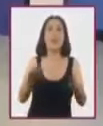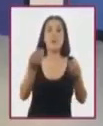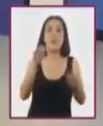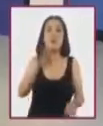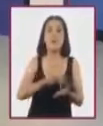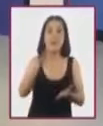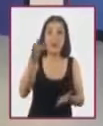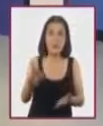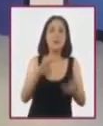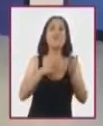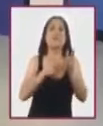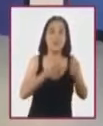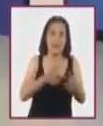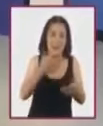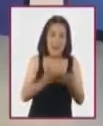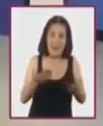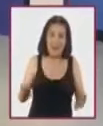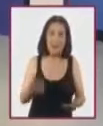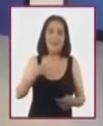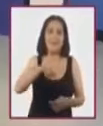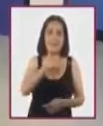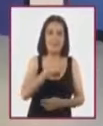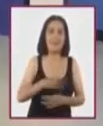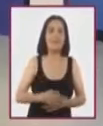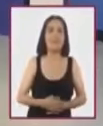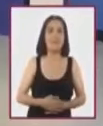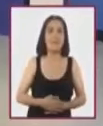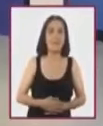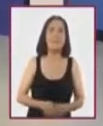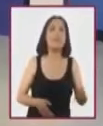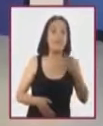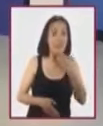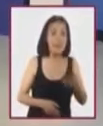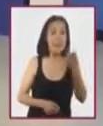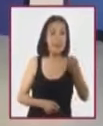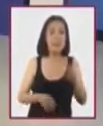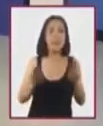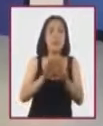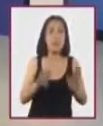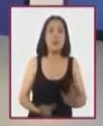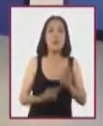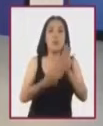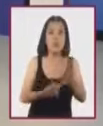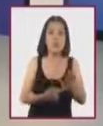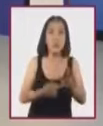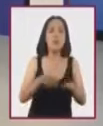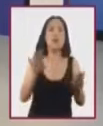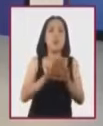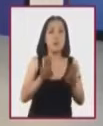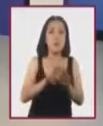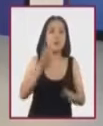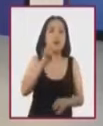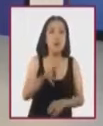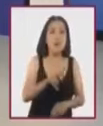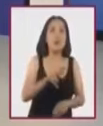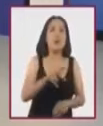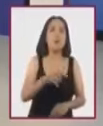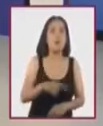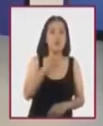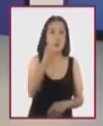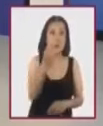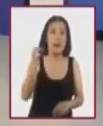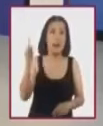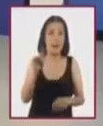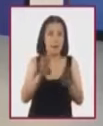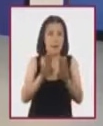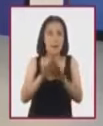¡Gracias por continuar con nosotros! Bien, luego de ver este material, veamos la siguiente presentación en la que con un avión